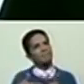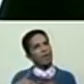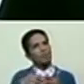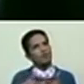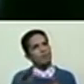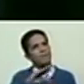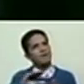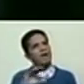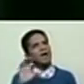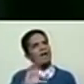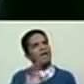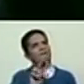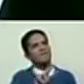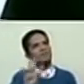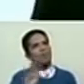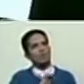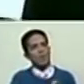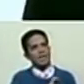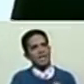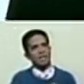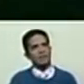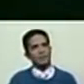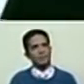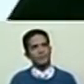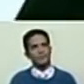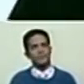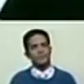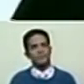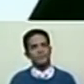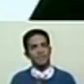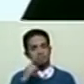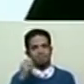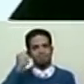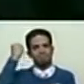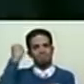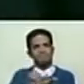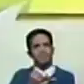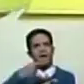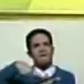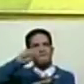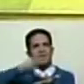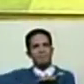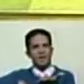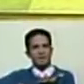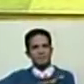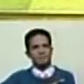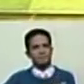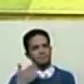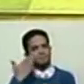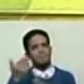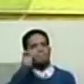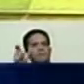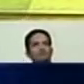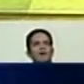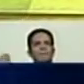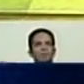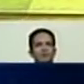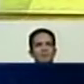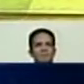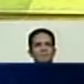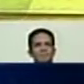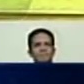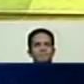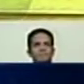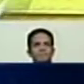América, Caracas, 24 de enero, y el sello y la firma del responsable en